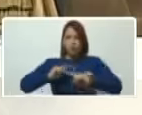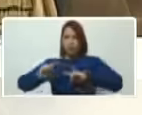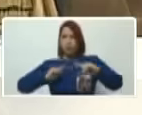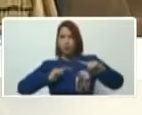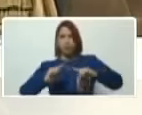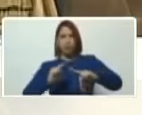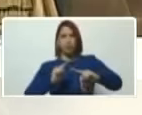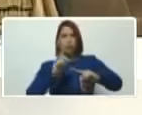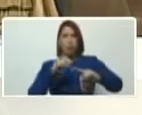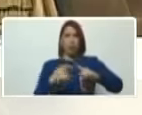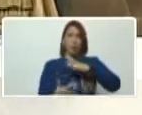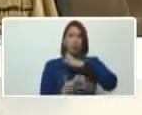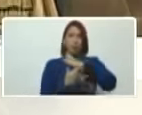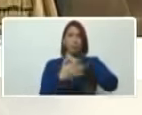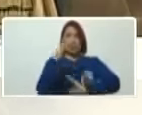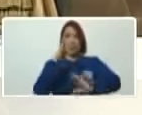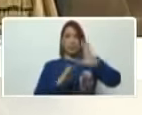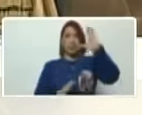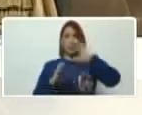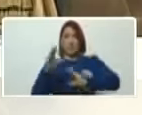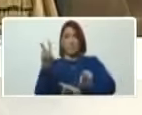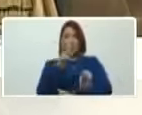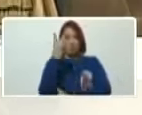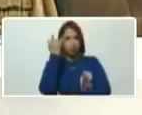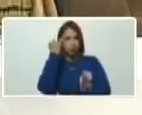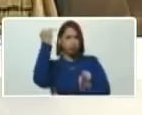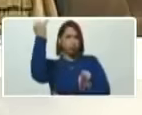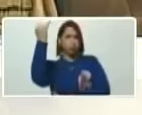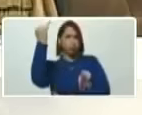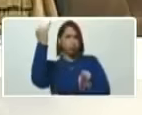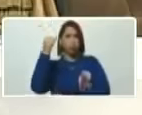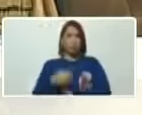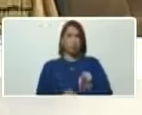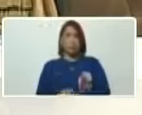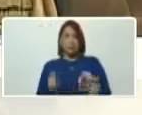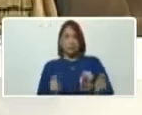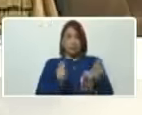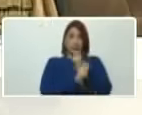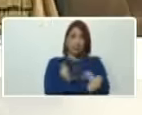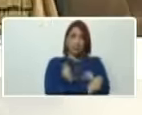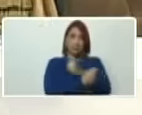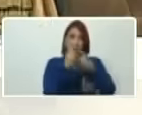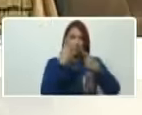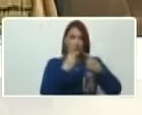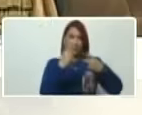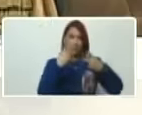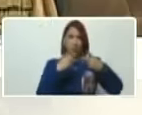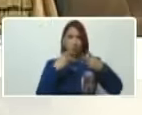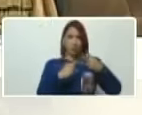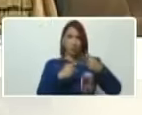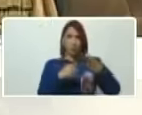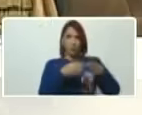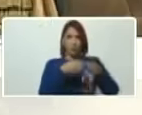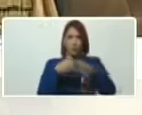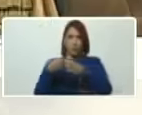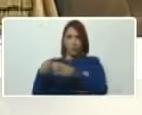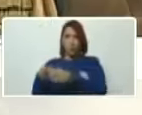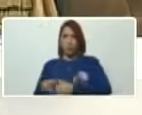con tecnología y ciencia venezolana sustituyendo piezas, partes y equipo.